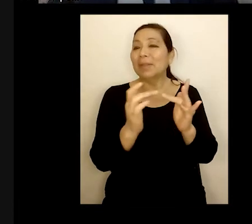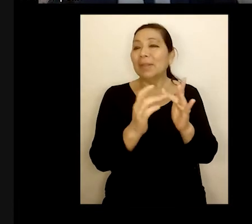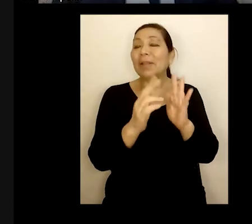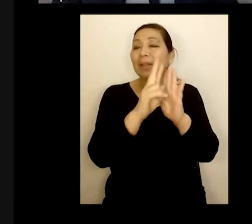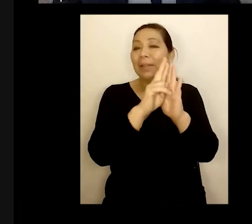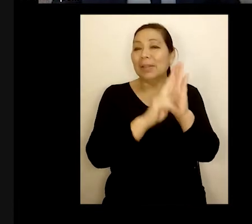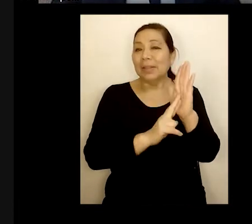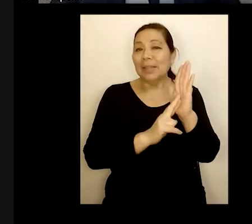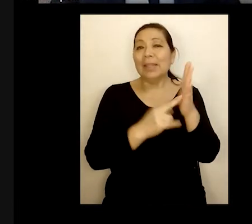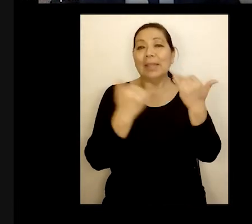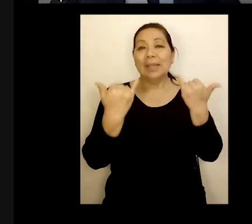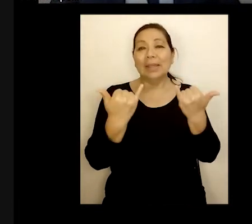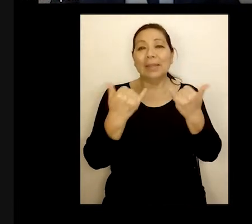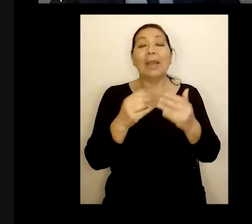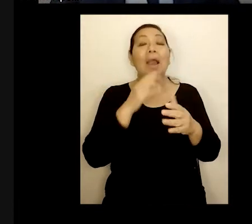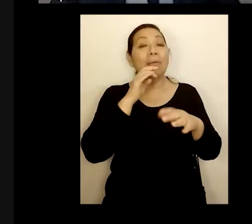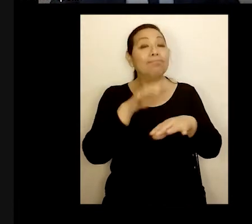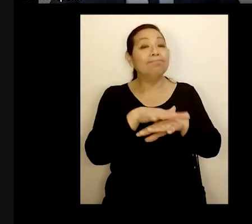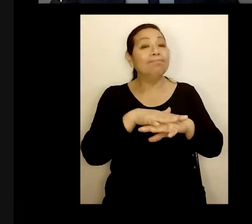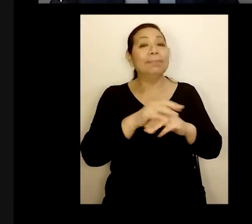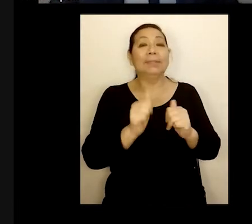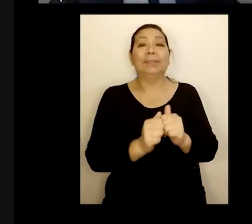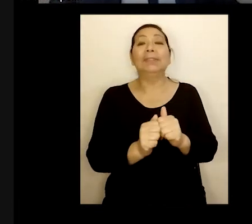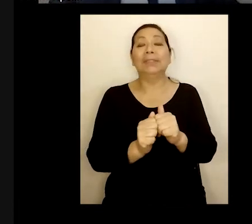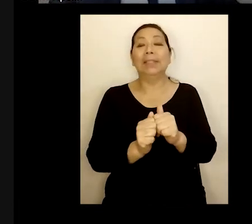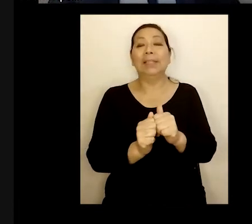la resolución en sede administrativa.